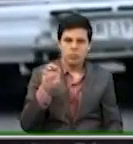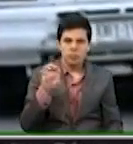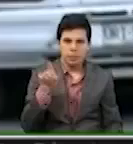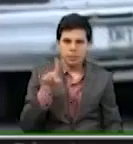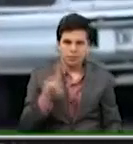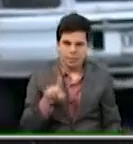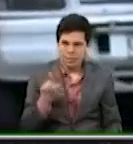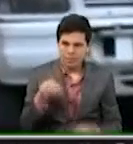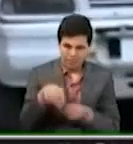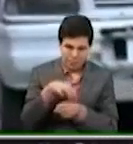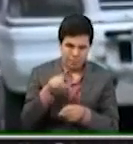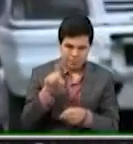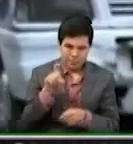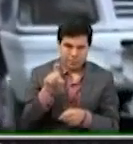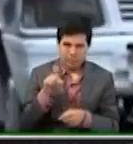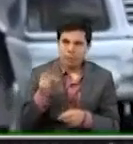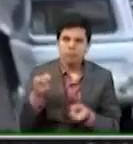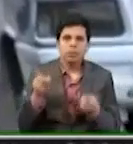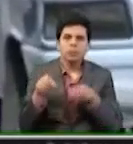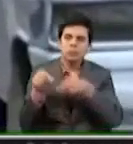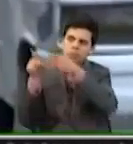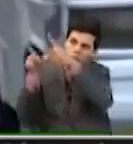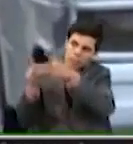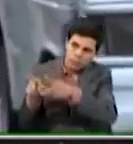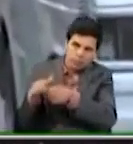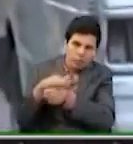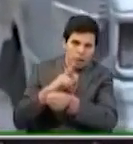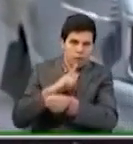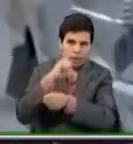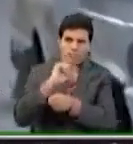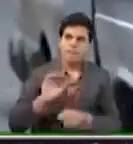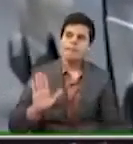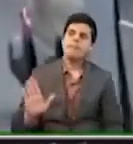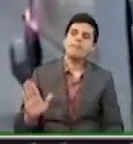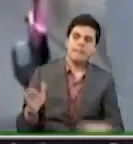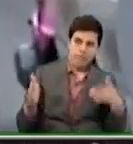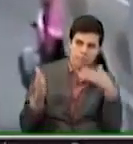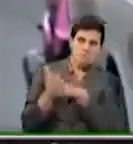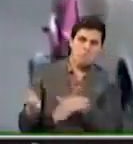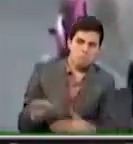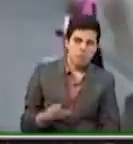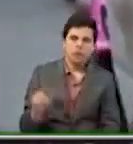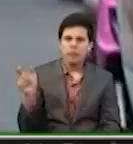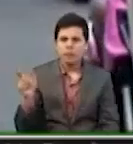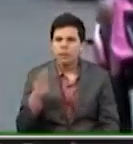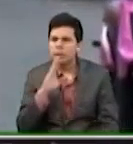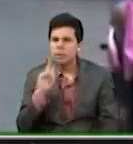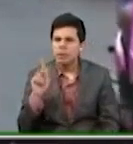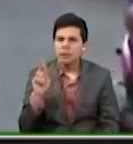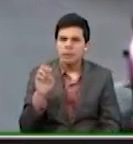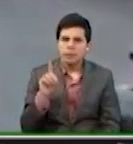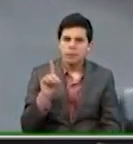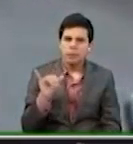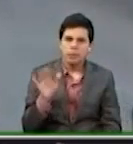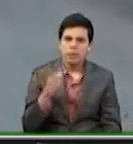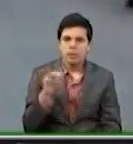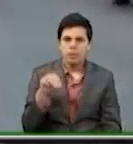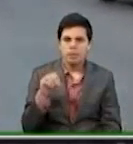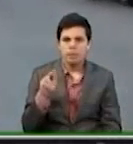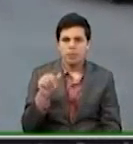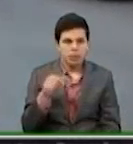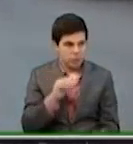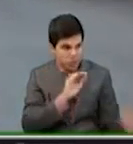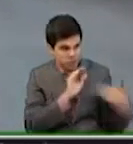comuna 6, fue amenazado uno de sus ediles, Freddy Mora. Al parecer tuvo que abandonar la ciudad después de dar